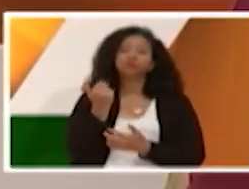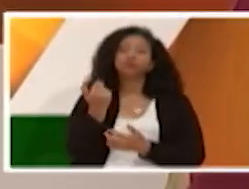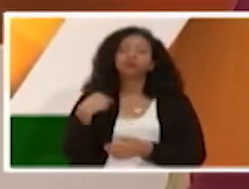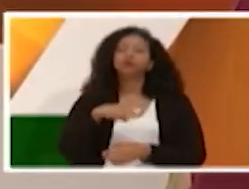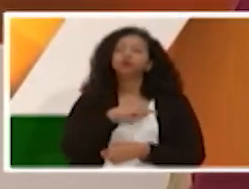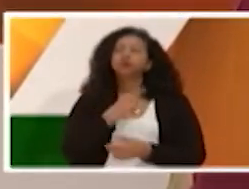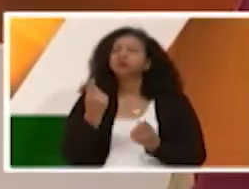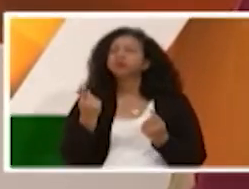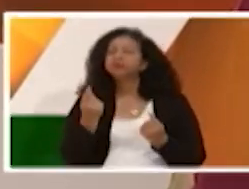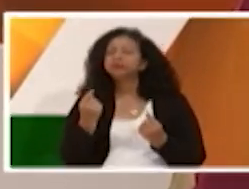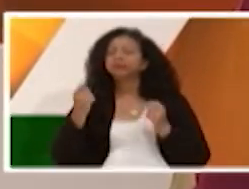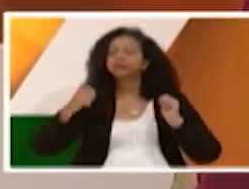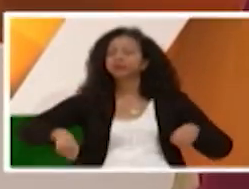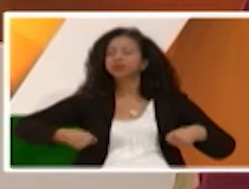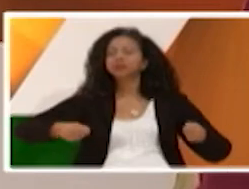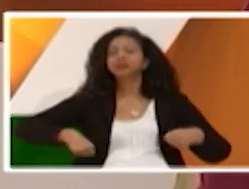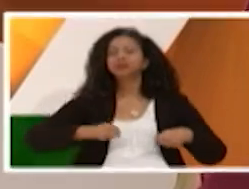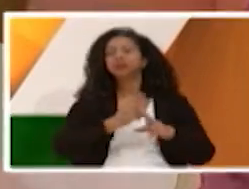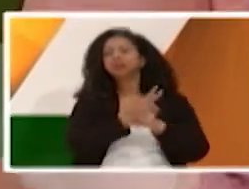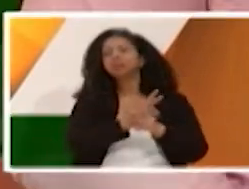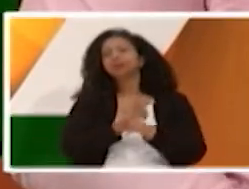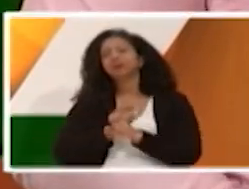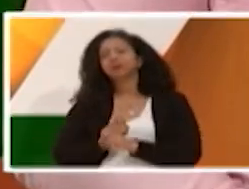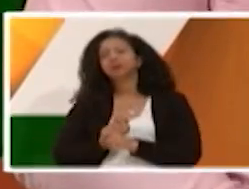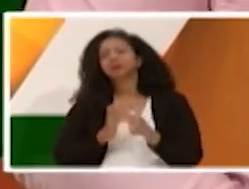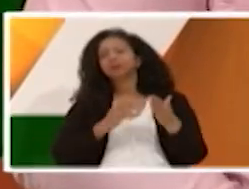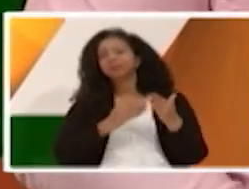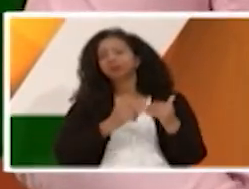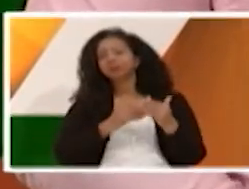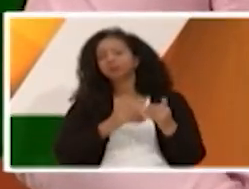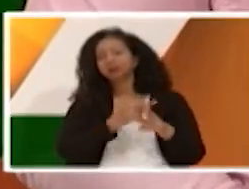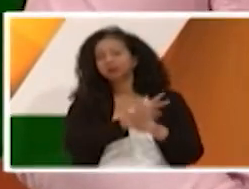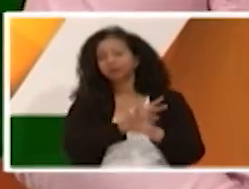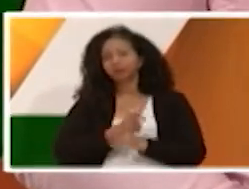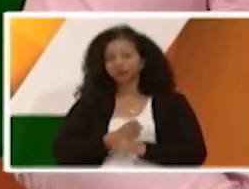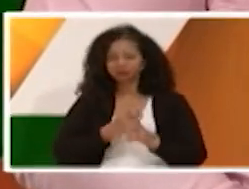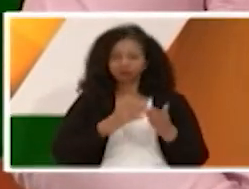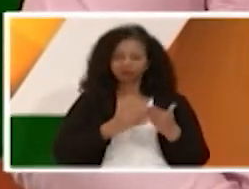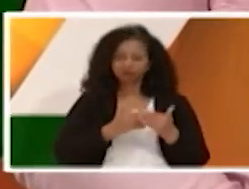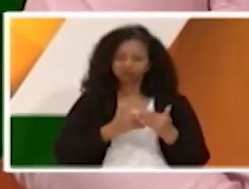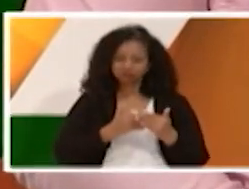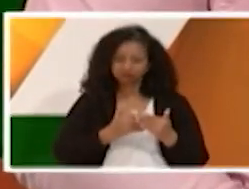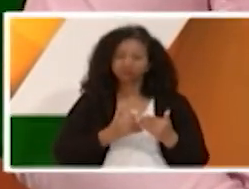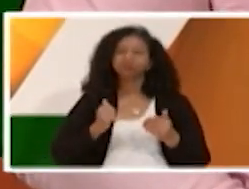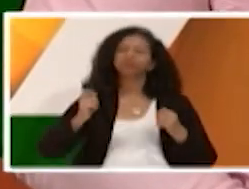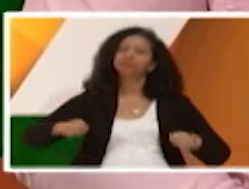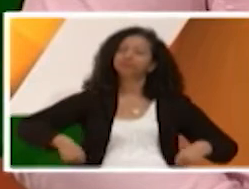prestadas de Panamá. Y luego de eso, el CONADI adquirió un equipo de 12